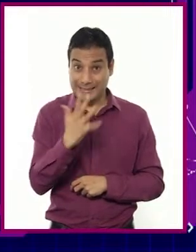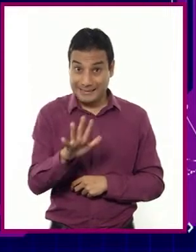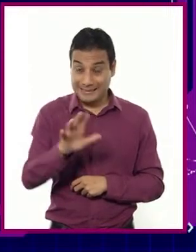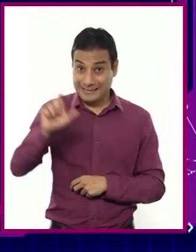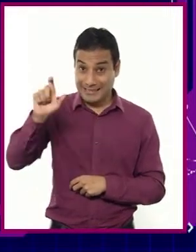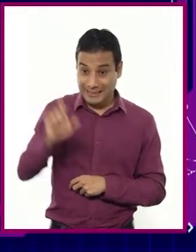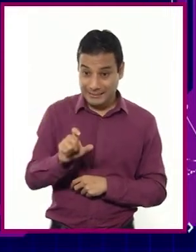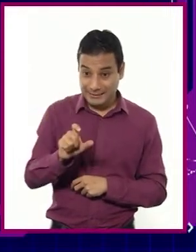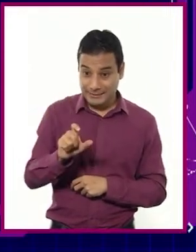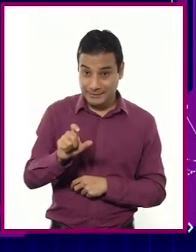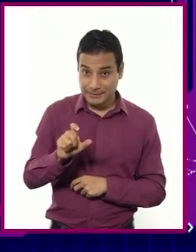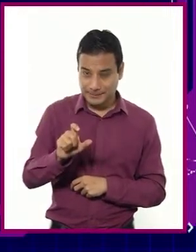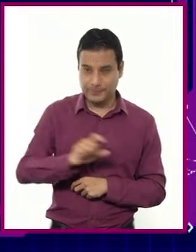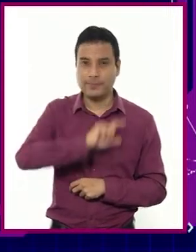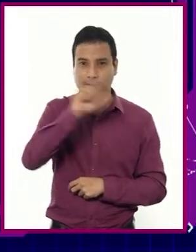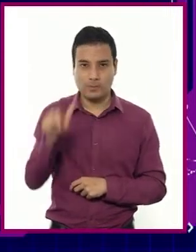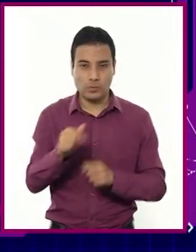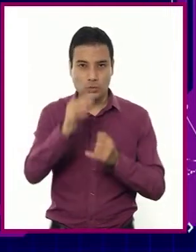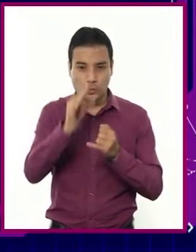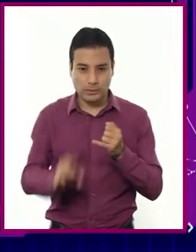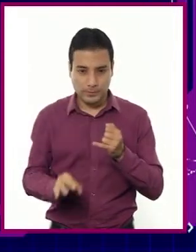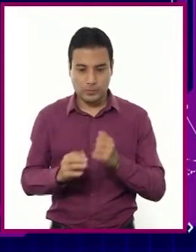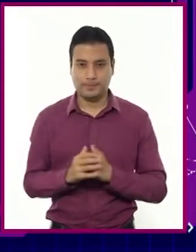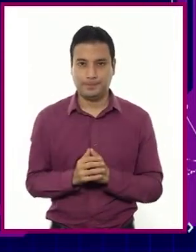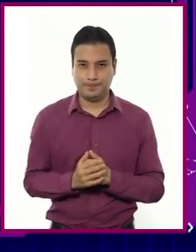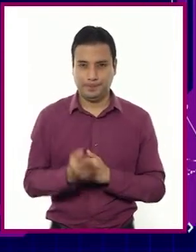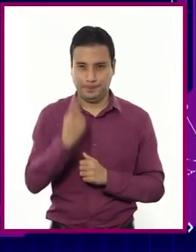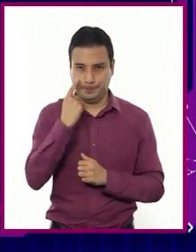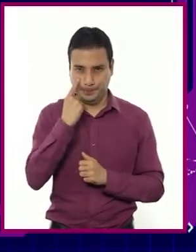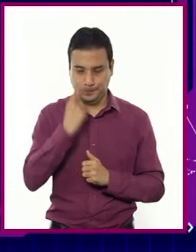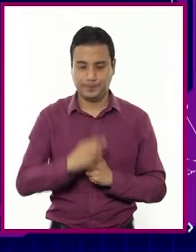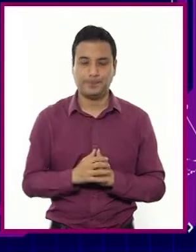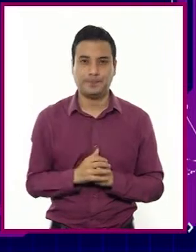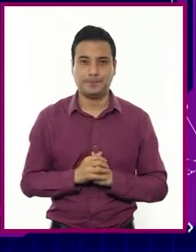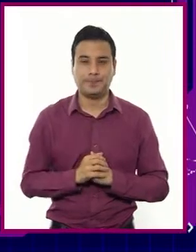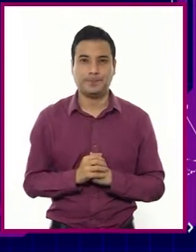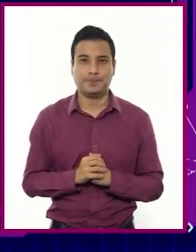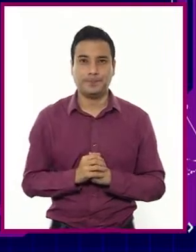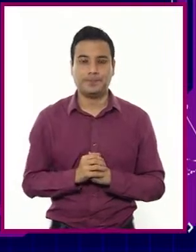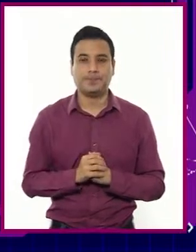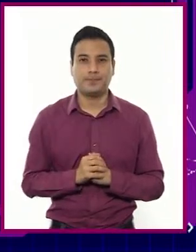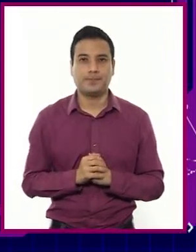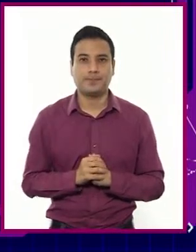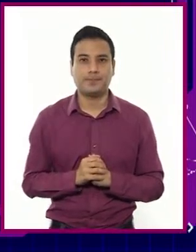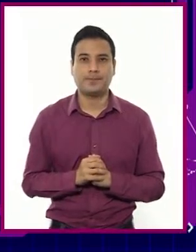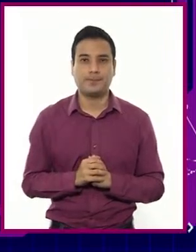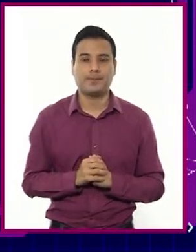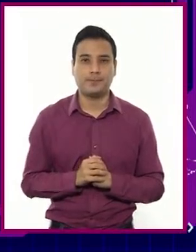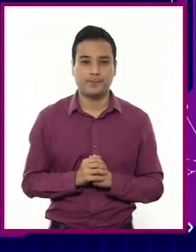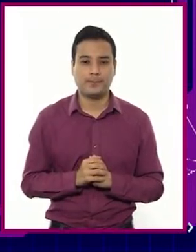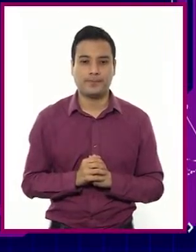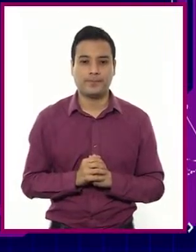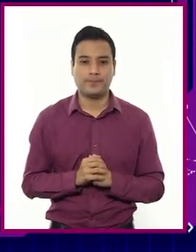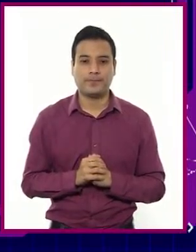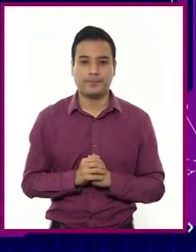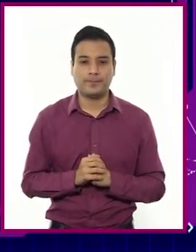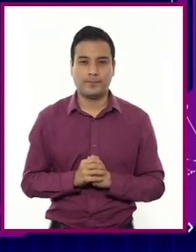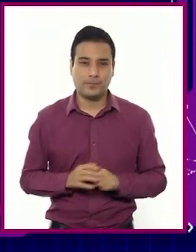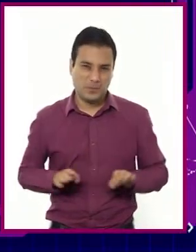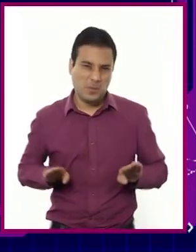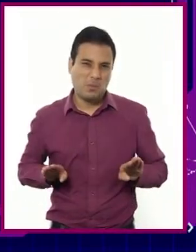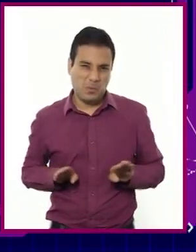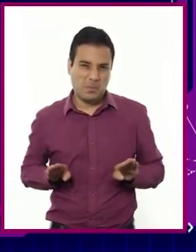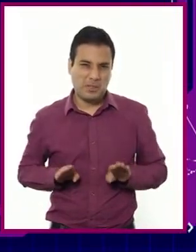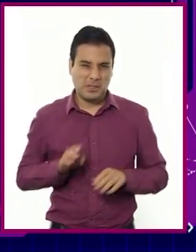0.10x. Por último, hay que despejar la incógnita. Para ello, volvemos a aplicar la propiedad de la igualdad. En